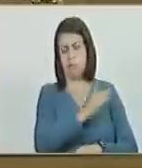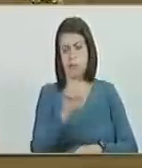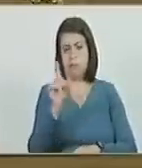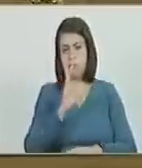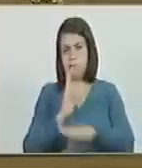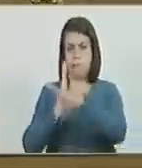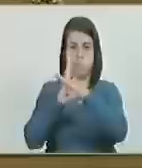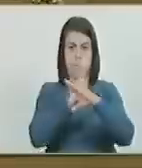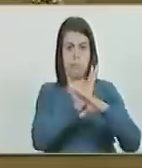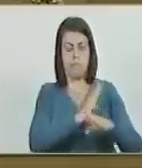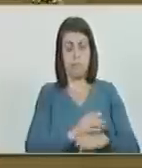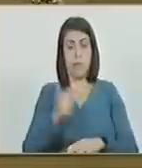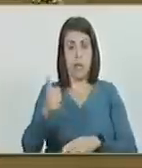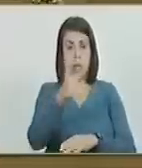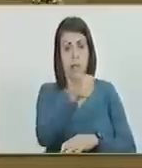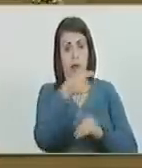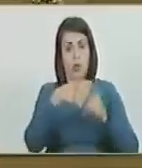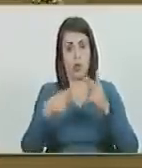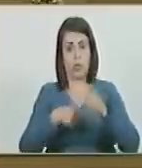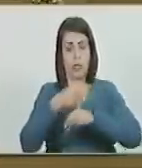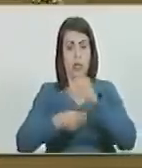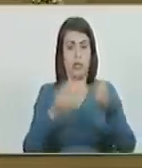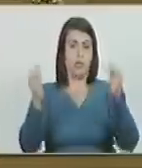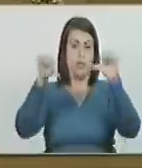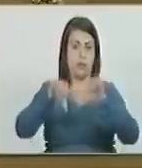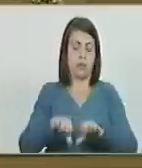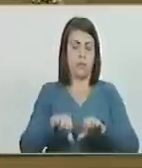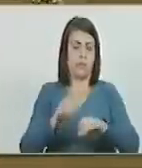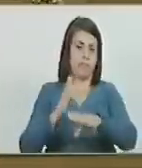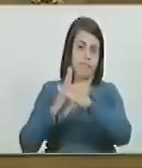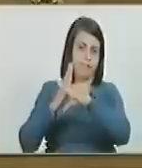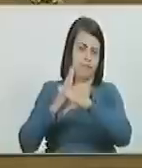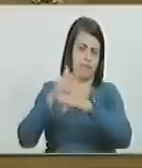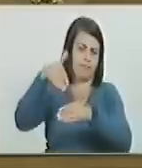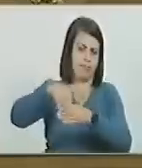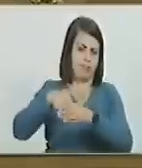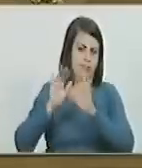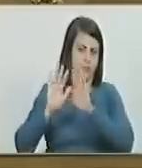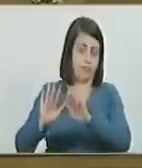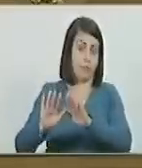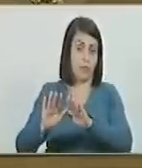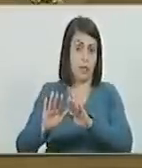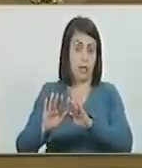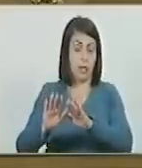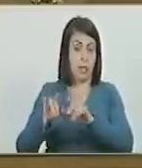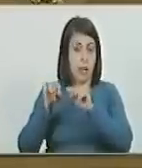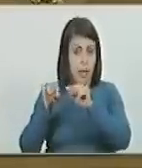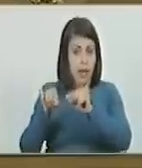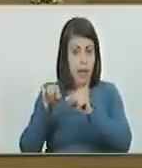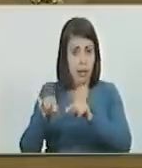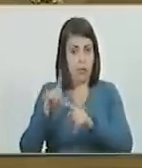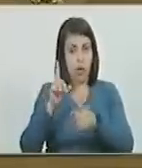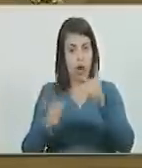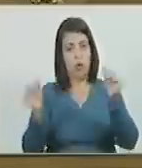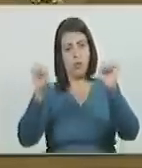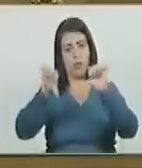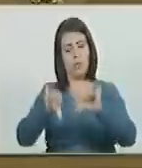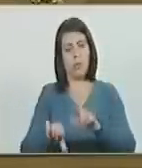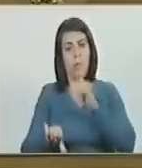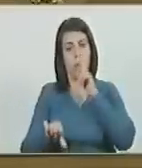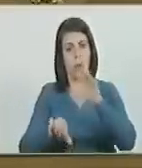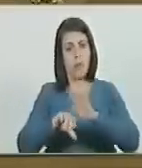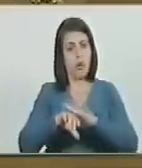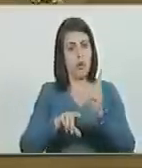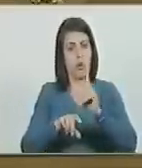en bloqueos, en cada cosa que le hizo daño, en abstención. Y que la abstención es algo dañino porque